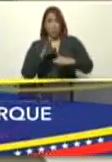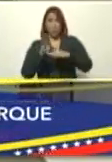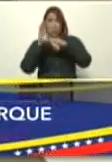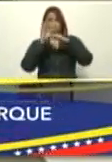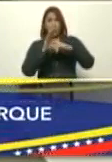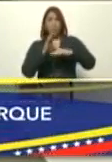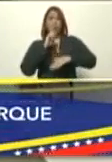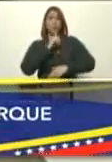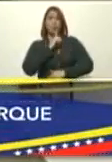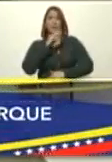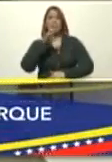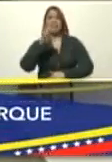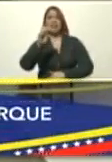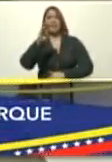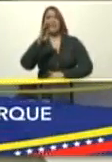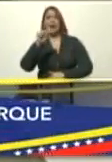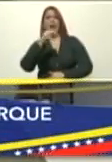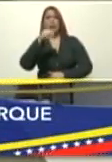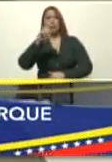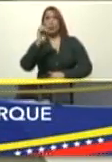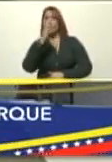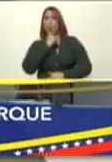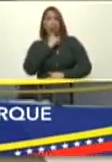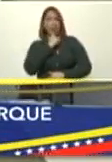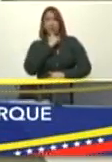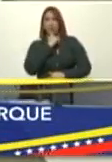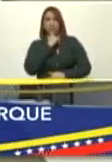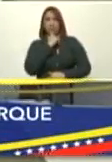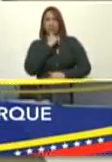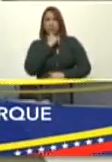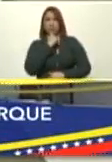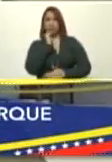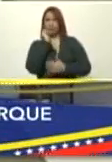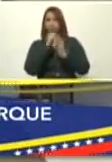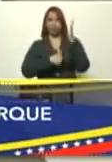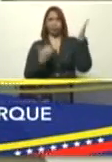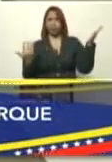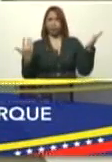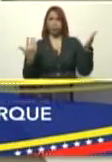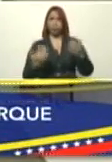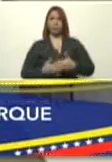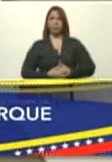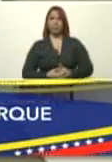conocida no va a existir, porque